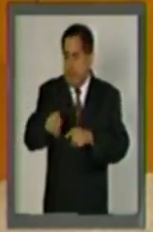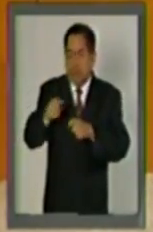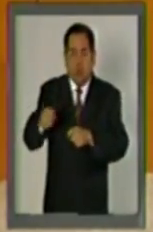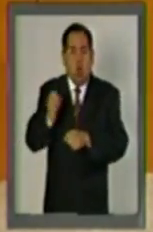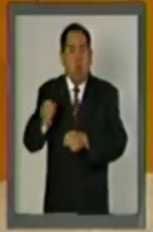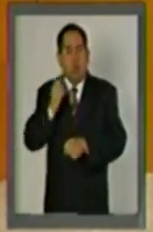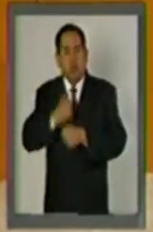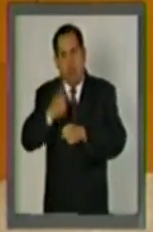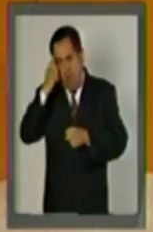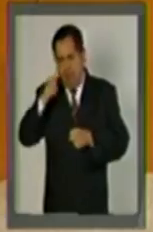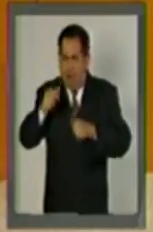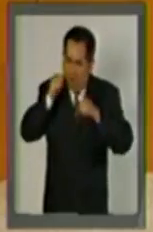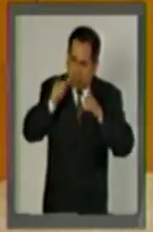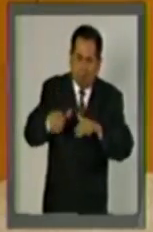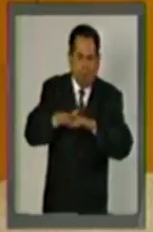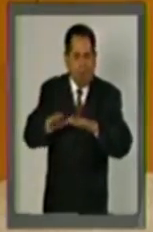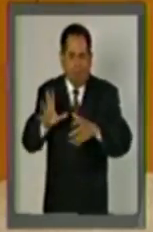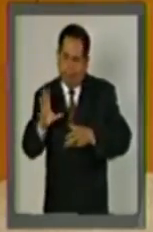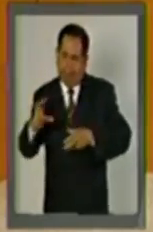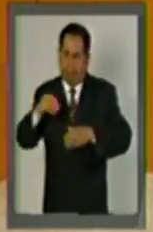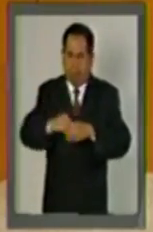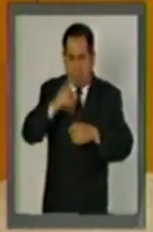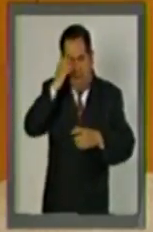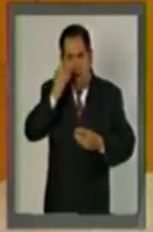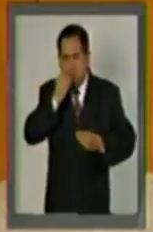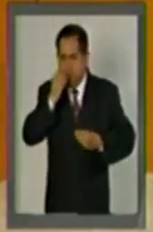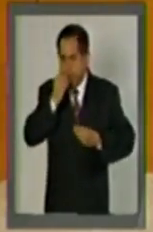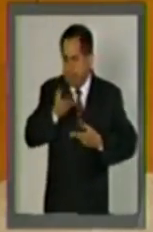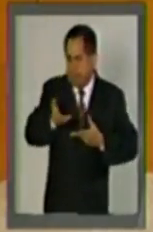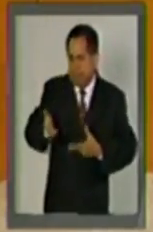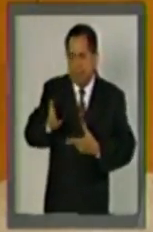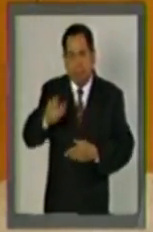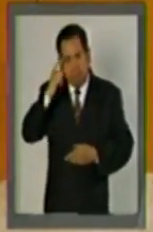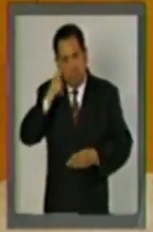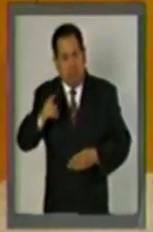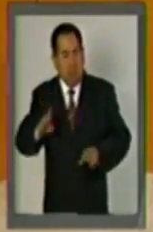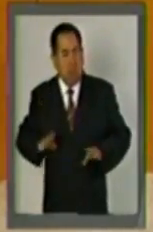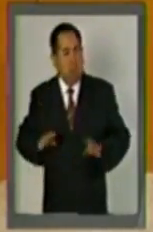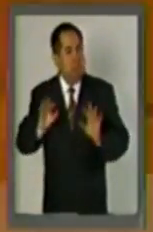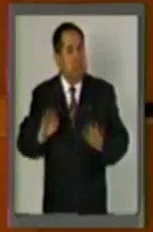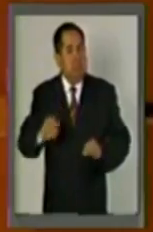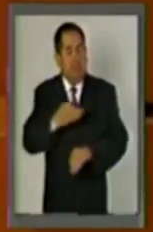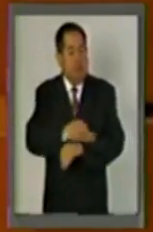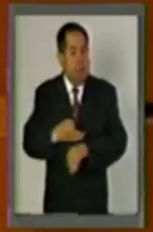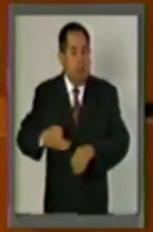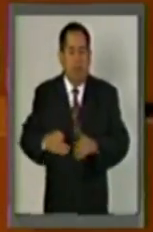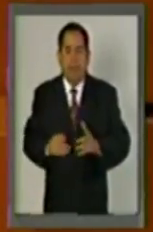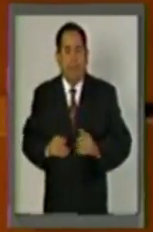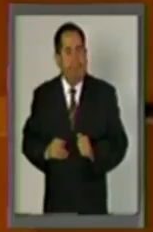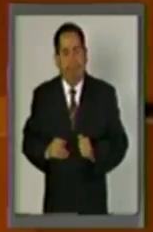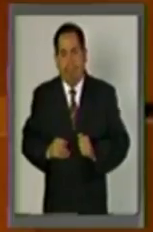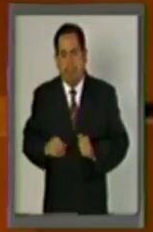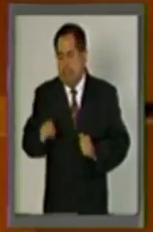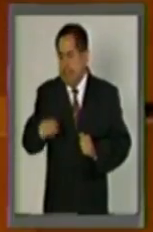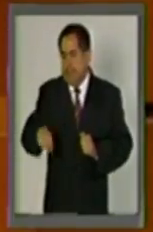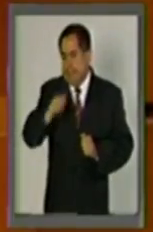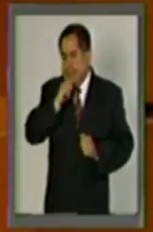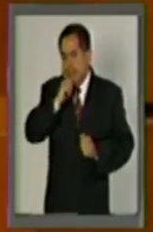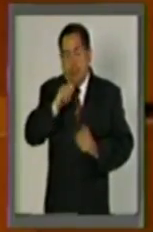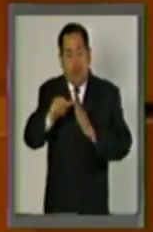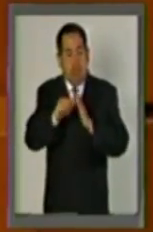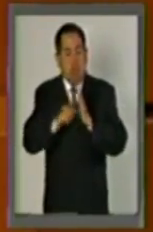la integración plena, a la alimentación, al bienestar de nuestras familias, pues todavía tenemos el